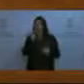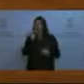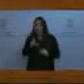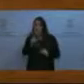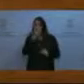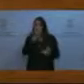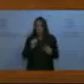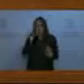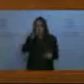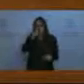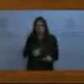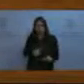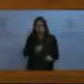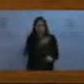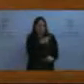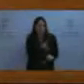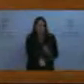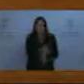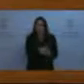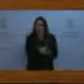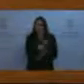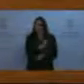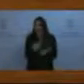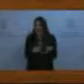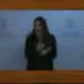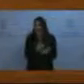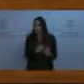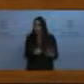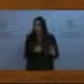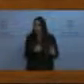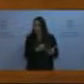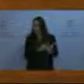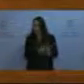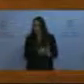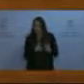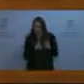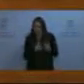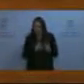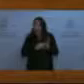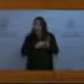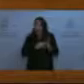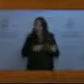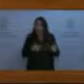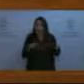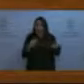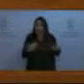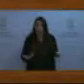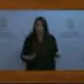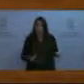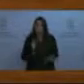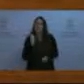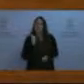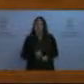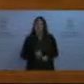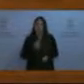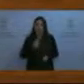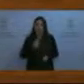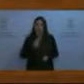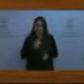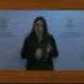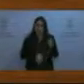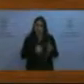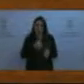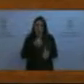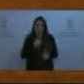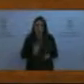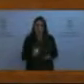un caos en los residuos de Asturias, en el plan. Estamos sin un plan de residuos por sentencias judiciales, por